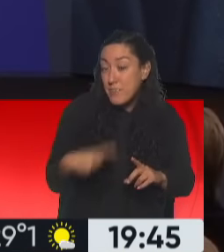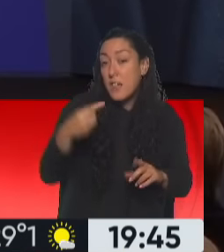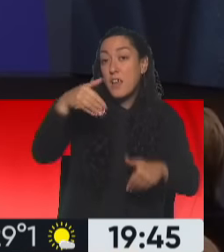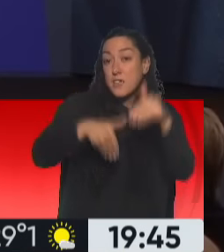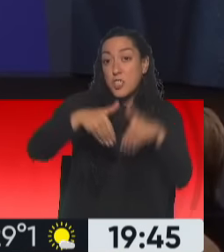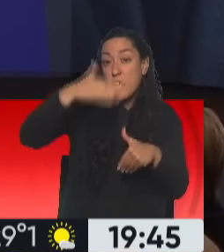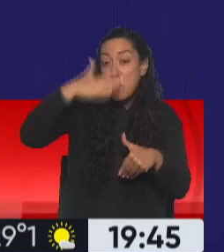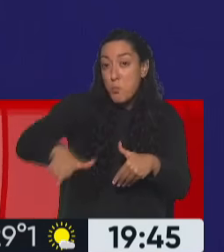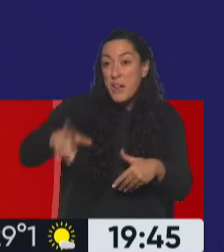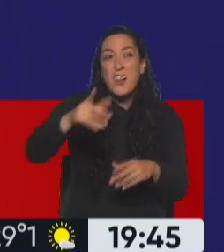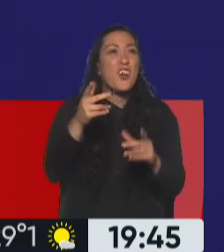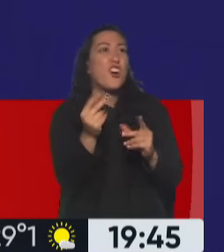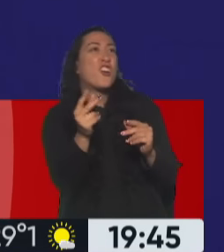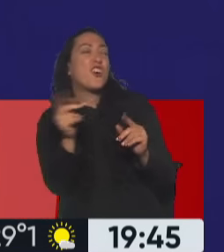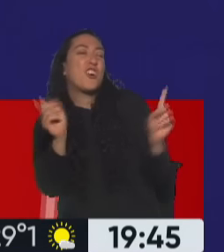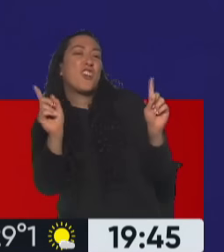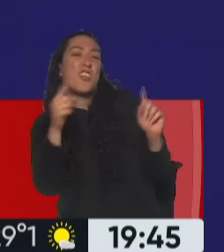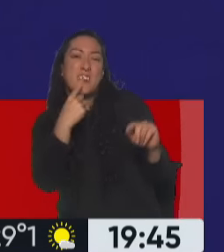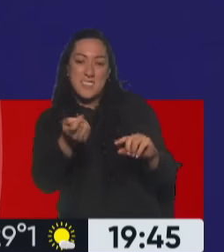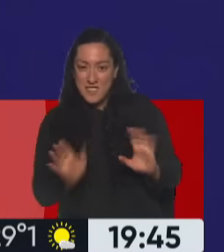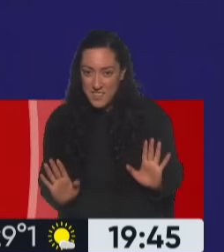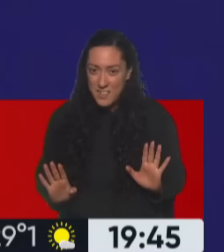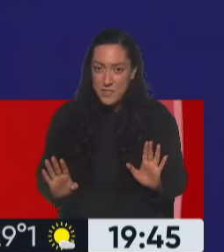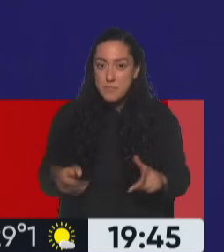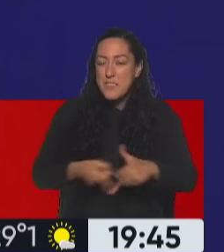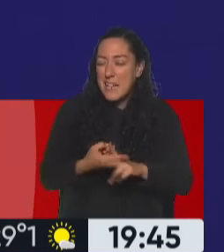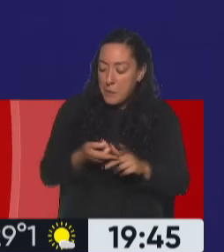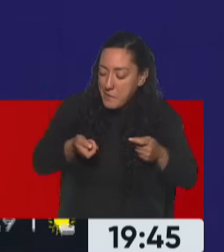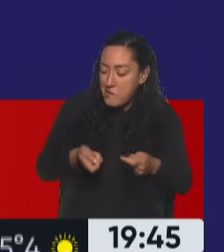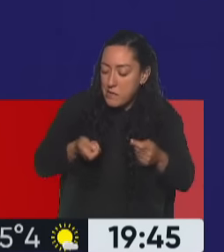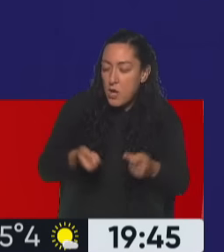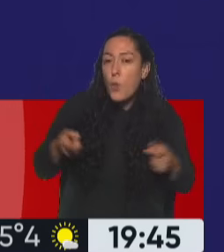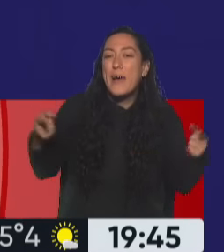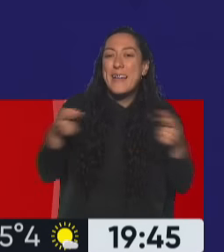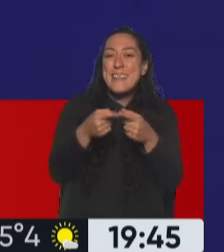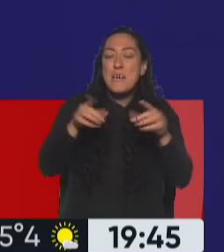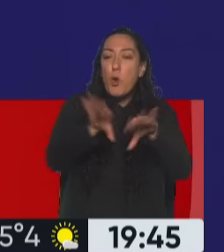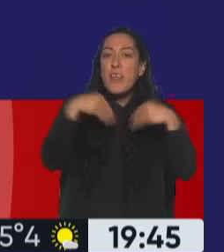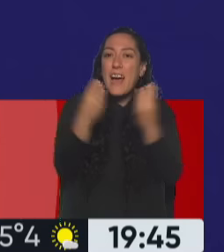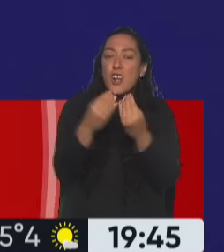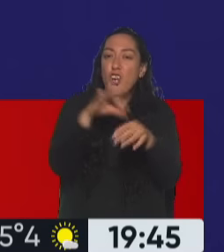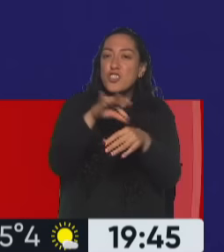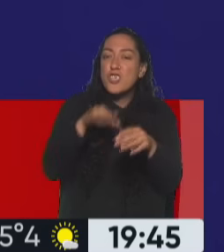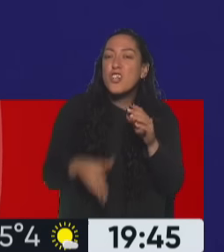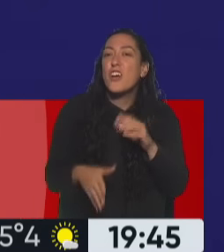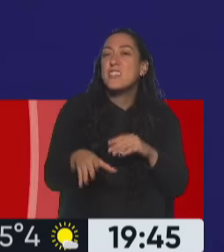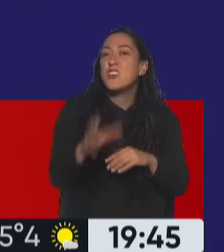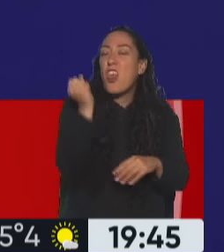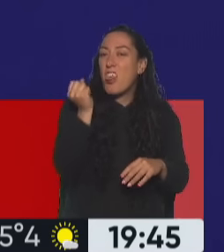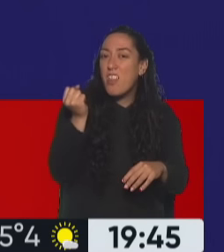decir, hay un intento de forzar el instrumento para el diagnóstico para que dé lo que quieren que dé.